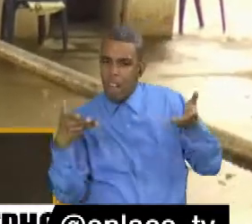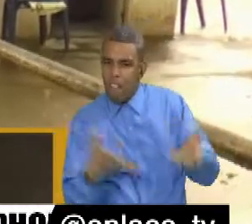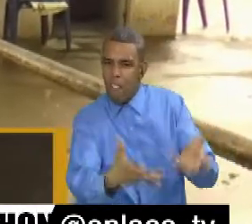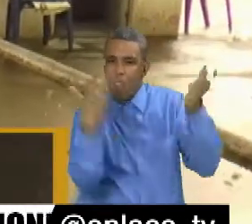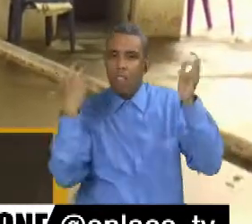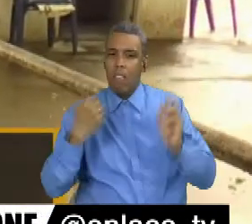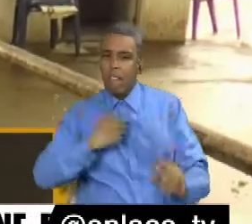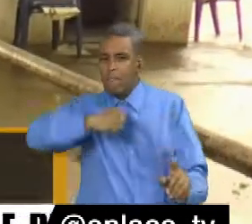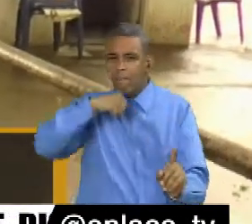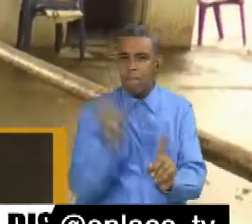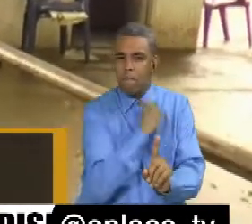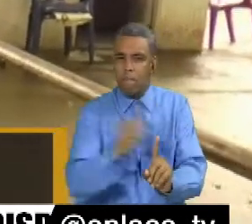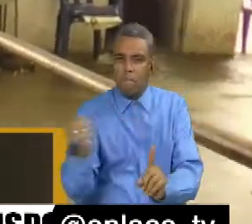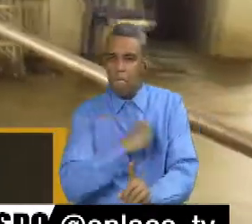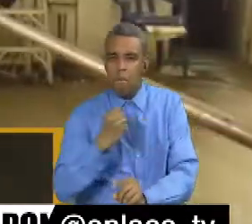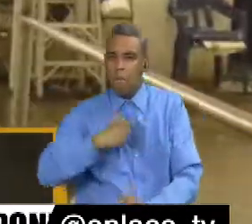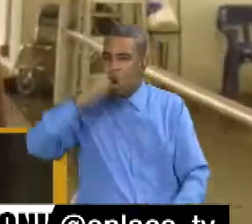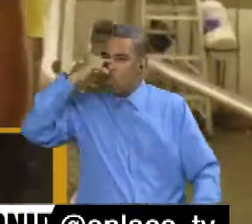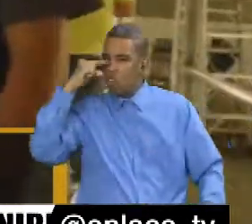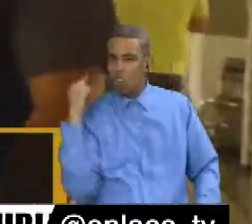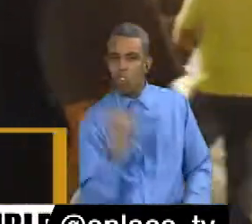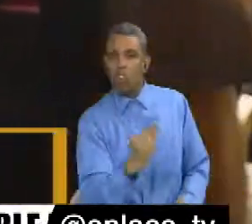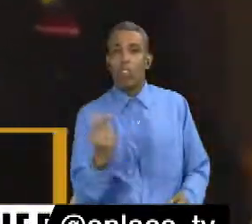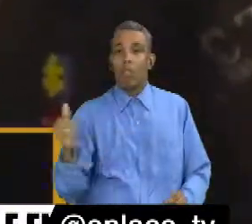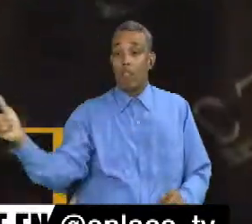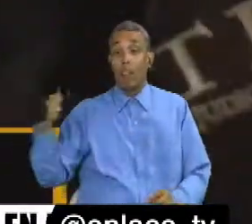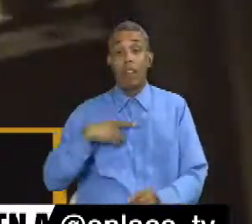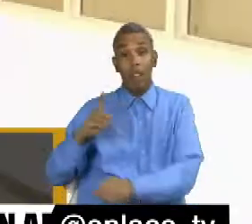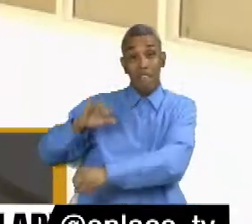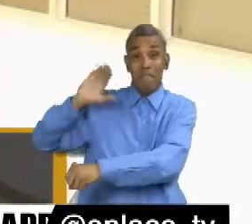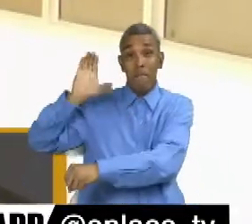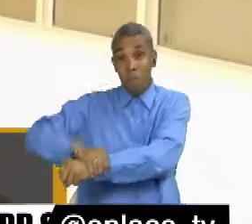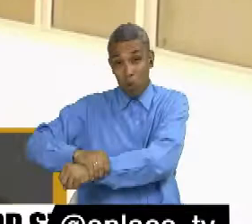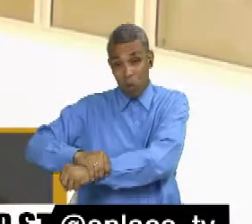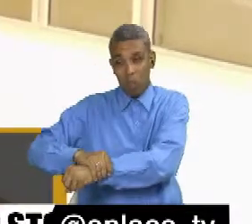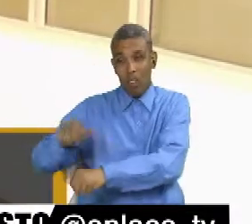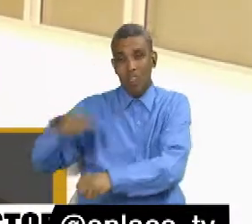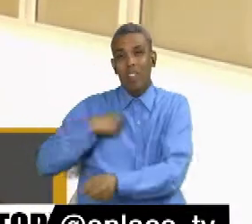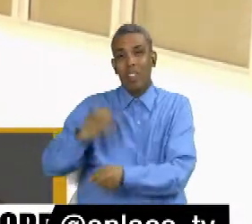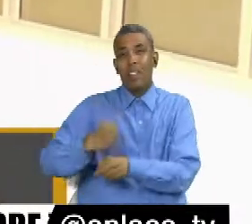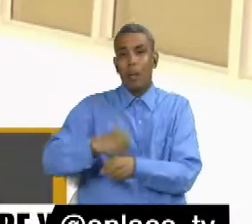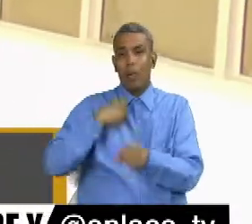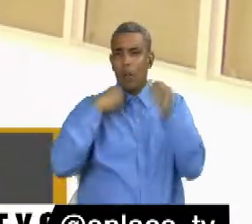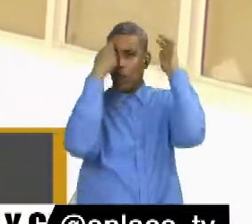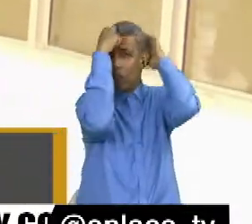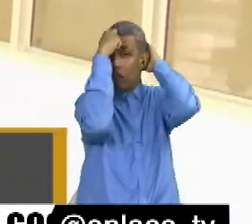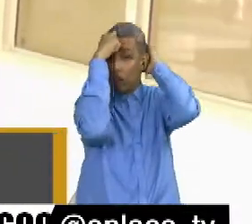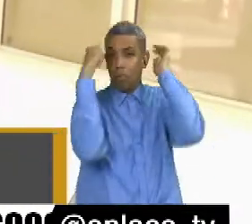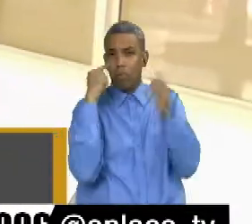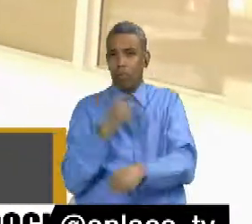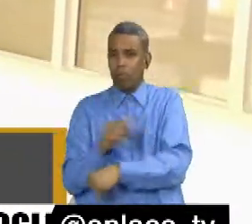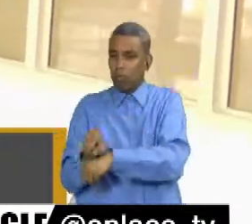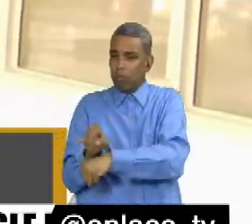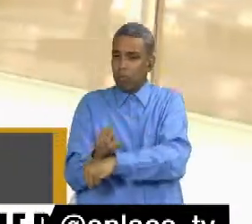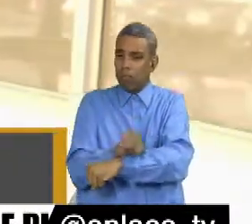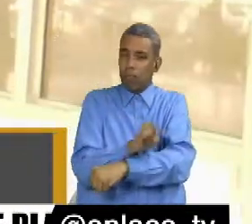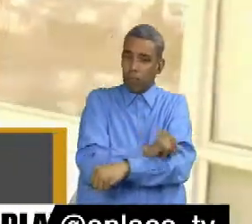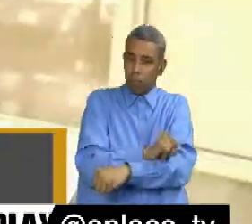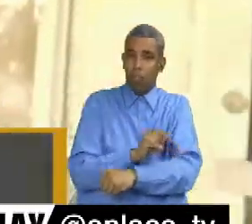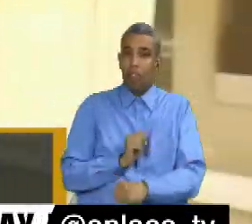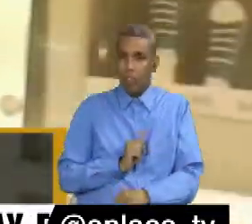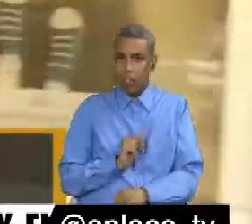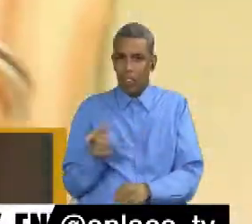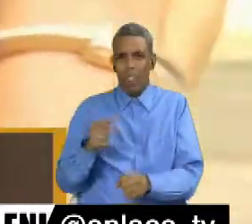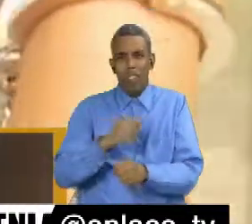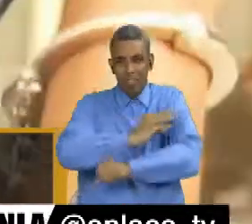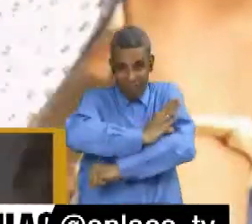se encontraba trabajando como vigilante en el puesto de salud del barrio El Cerro. El hombre tenía en su contra varias denuncias de quien